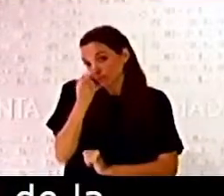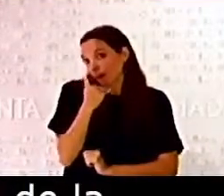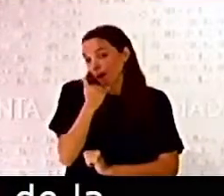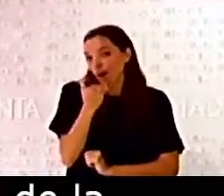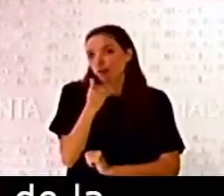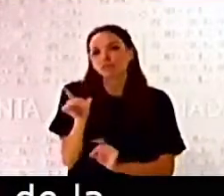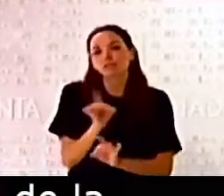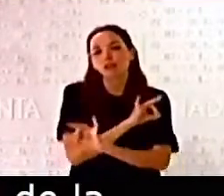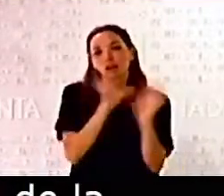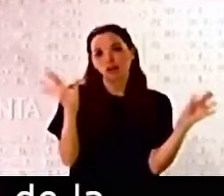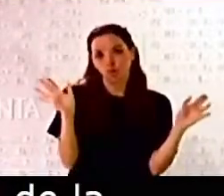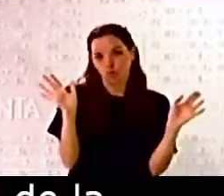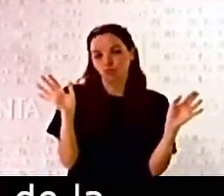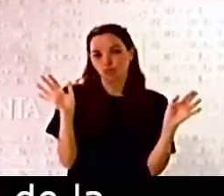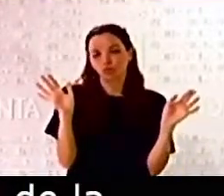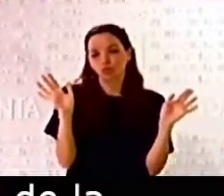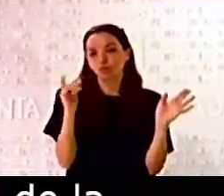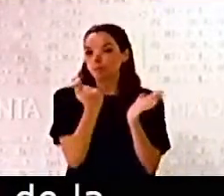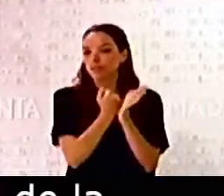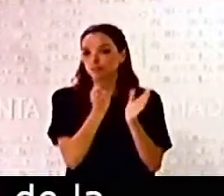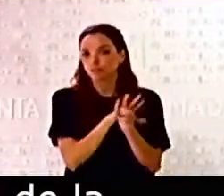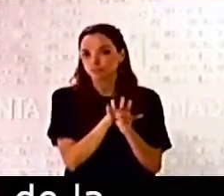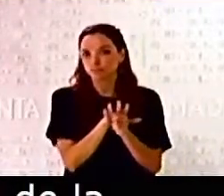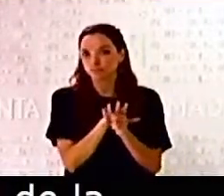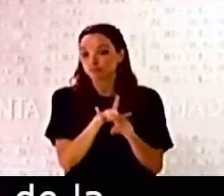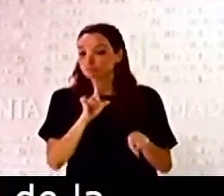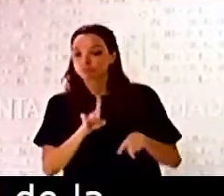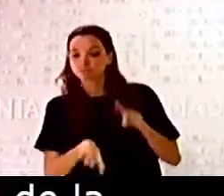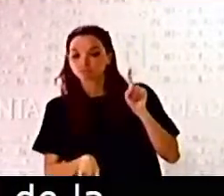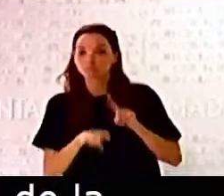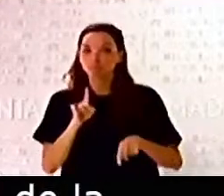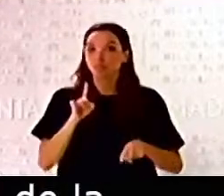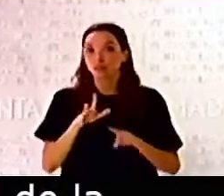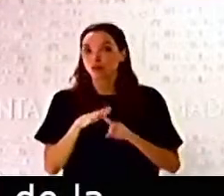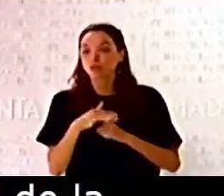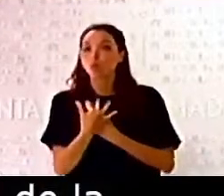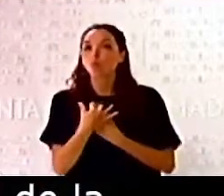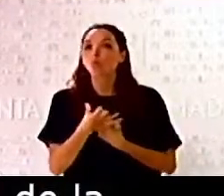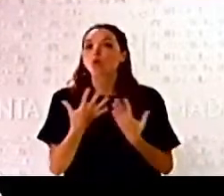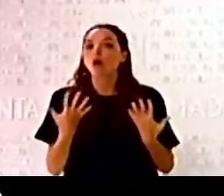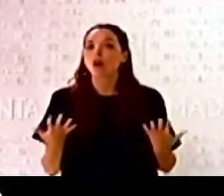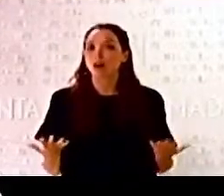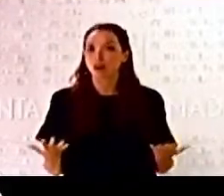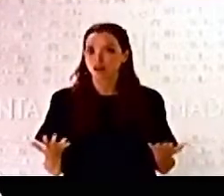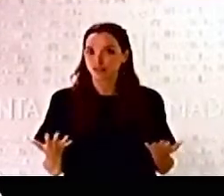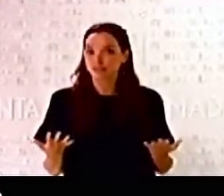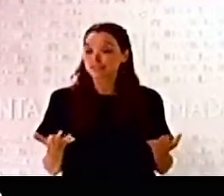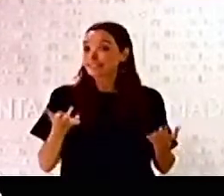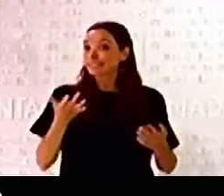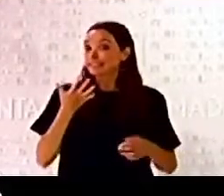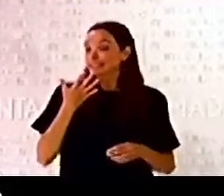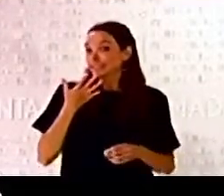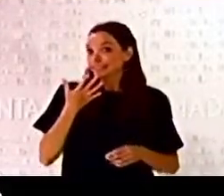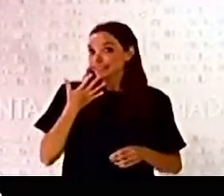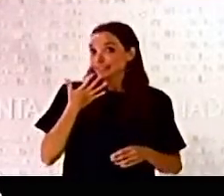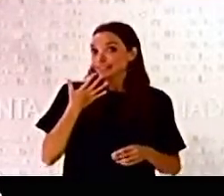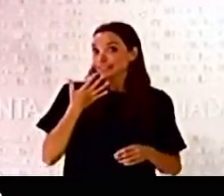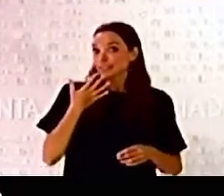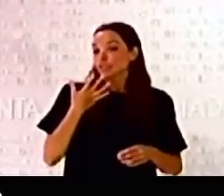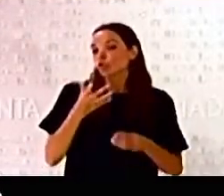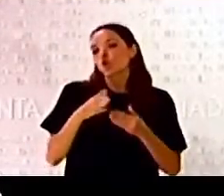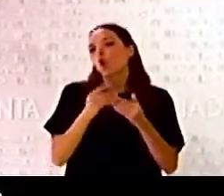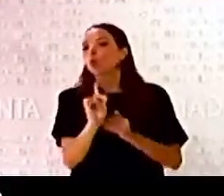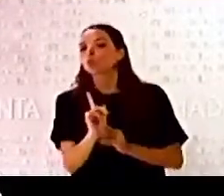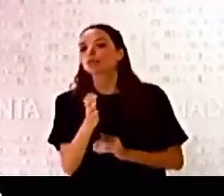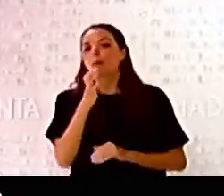sin duda ninguna, en determinadas circunstancias y siempre que no se utilice